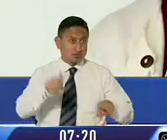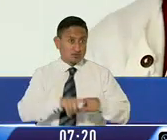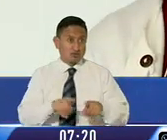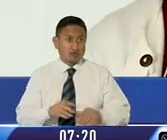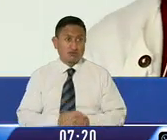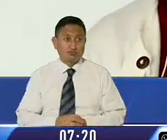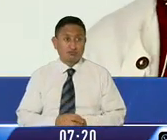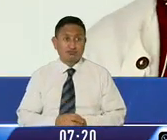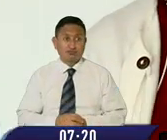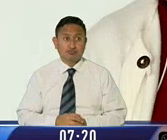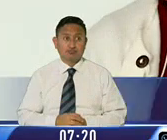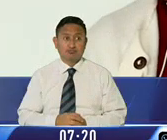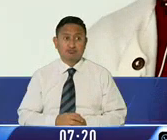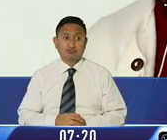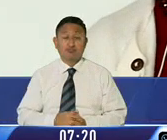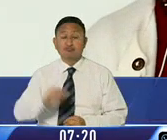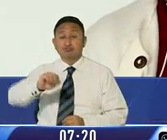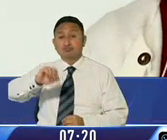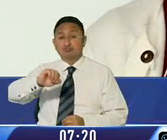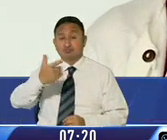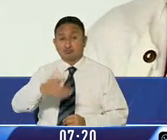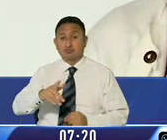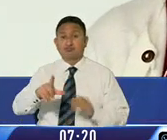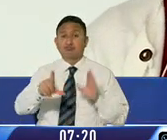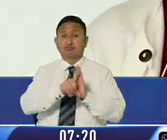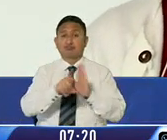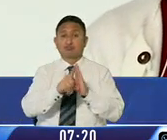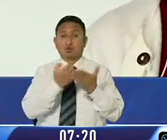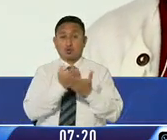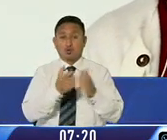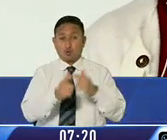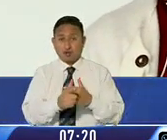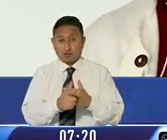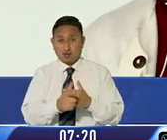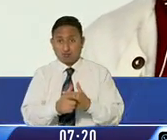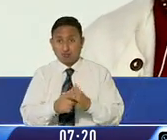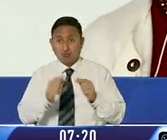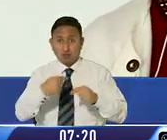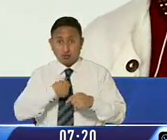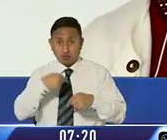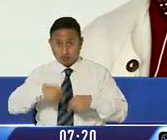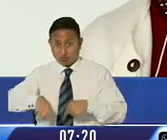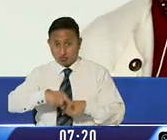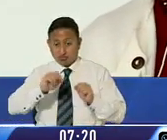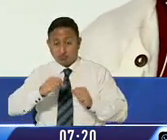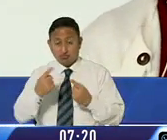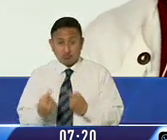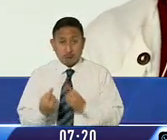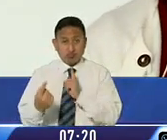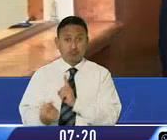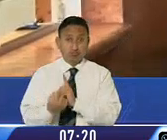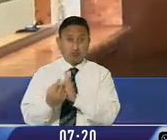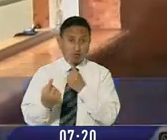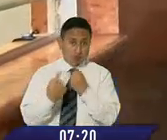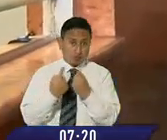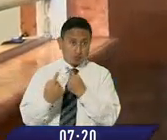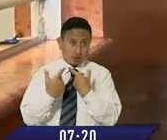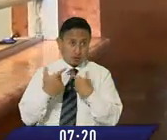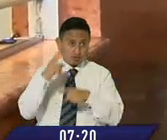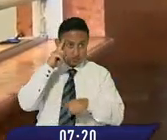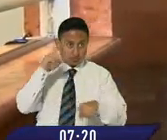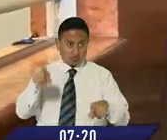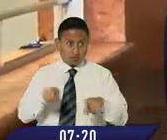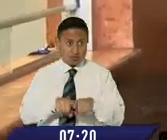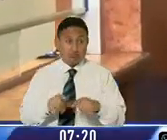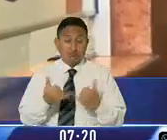en ese sentido viene esta ley económica urgente, estaríamos nosotros sentándonos a dialogar y a llegar a consenso. Ahora la